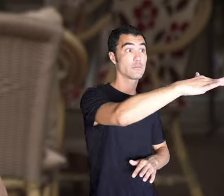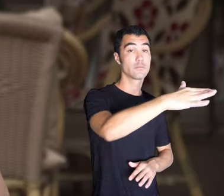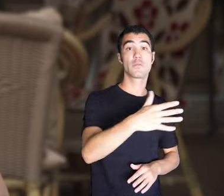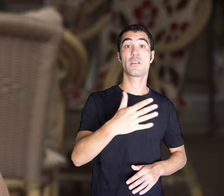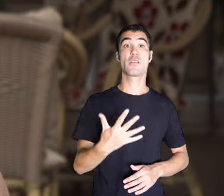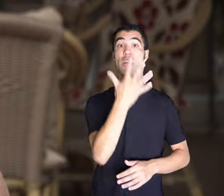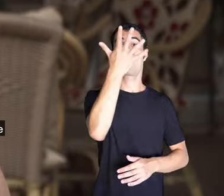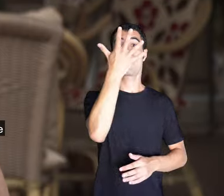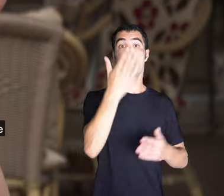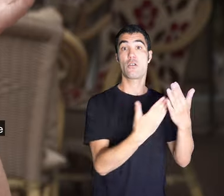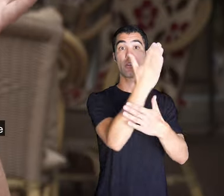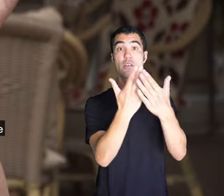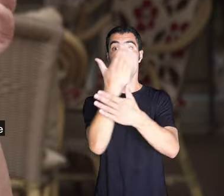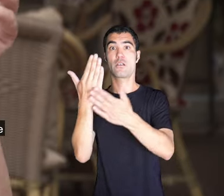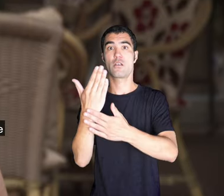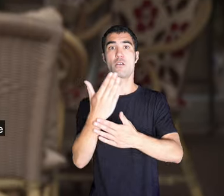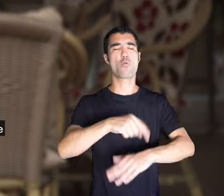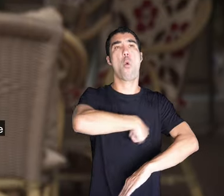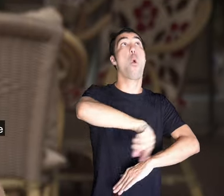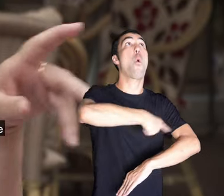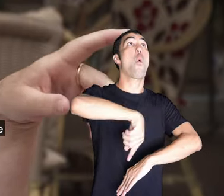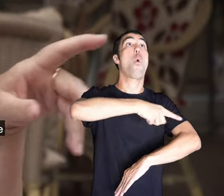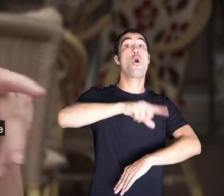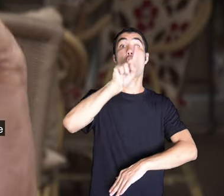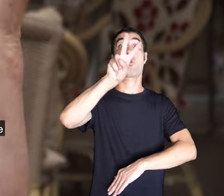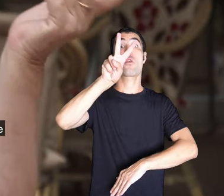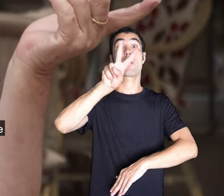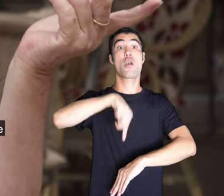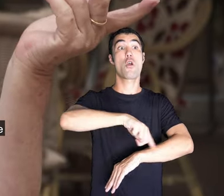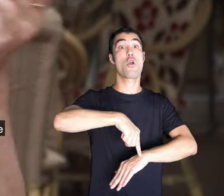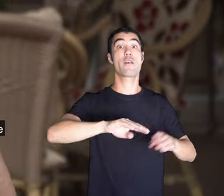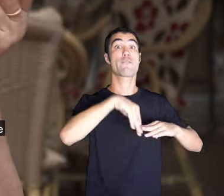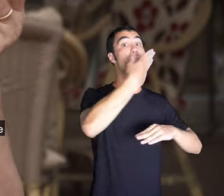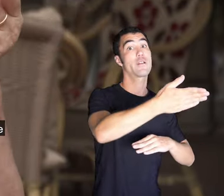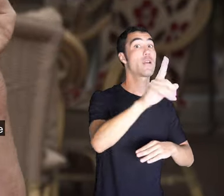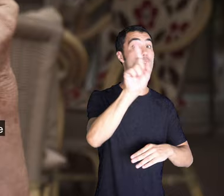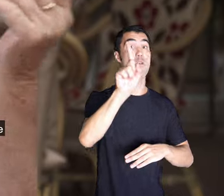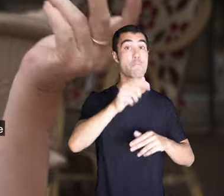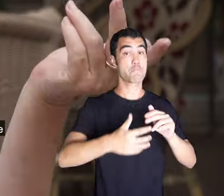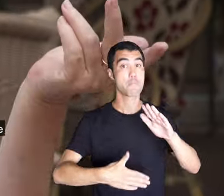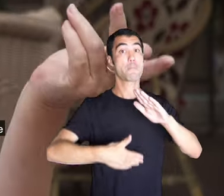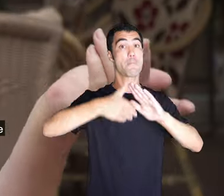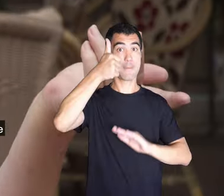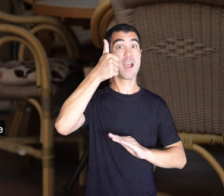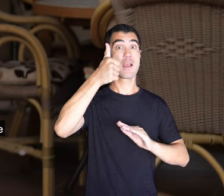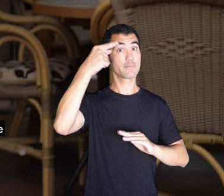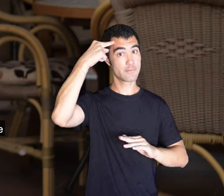5 días, muchas horas, no son solamente las 12 horas que están fuera, porque